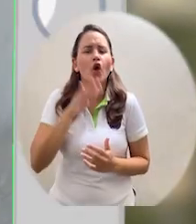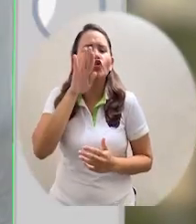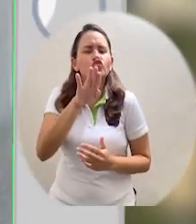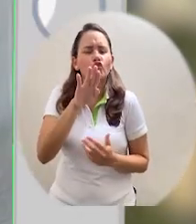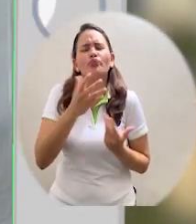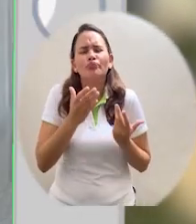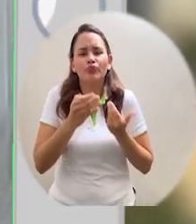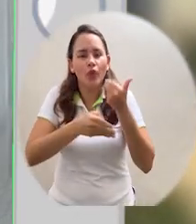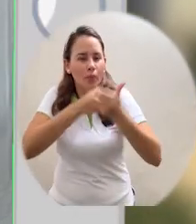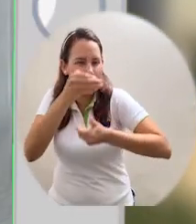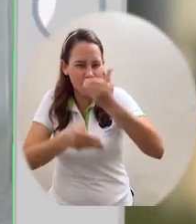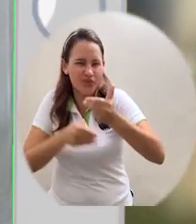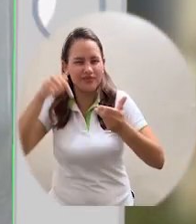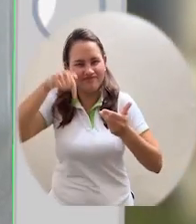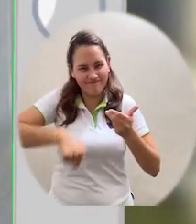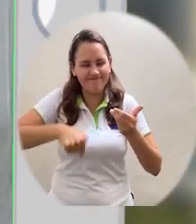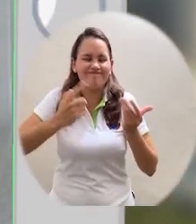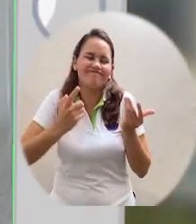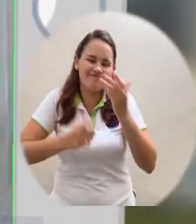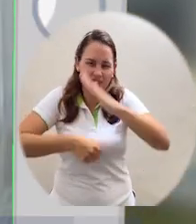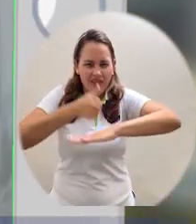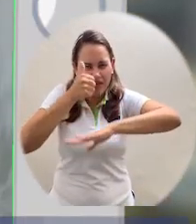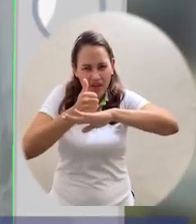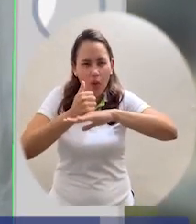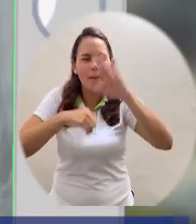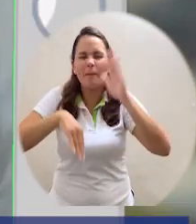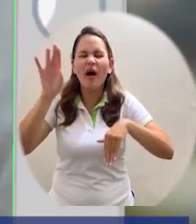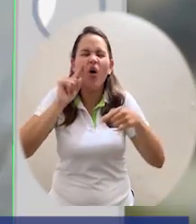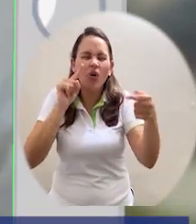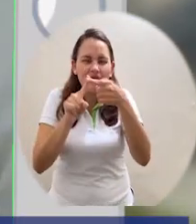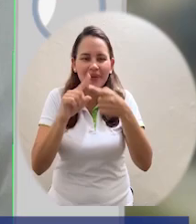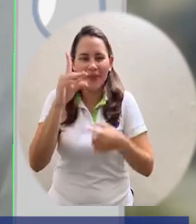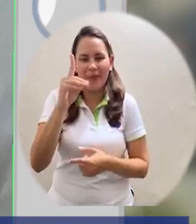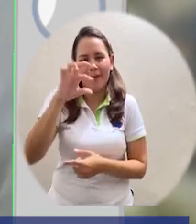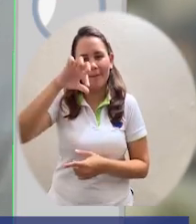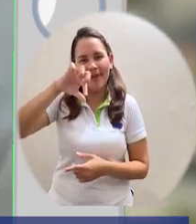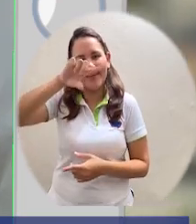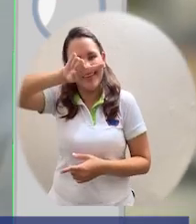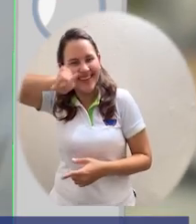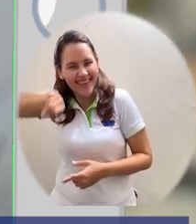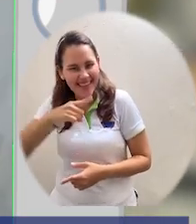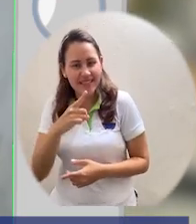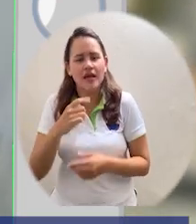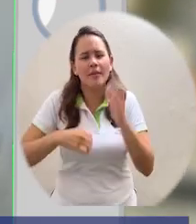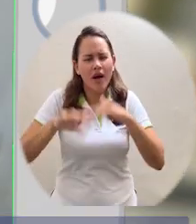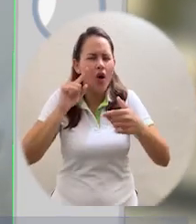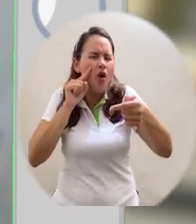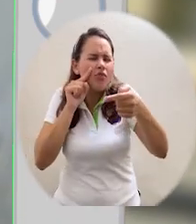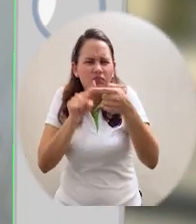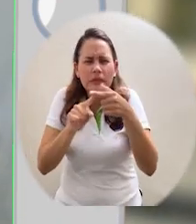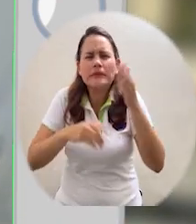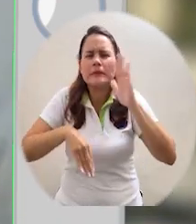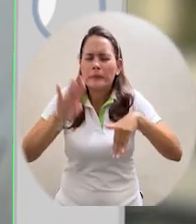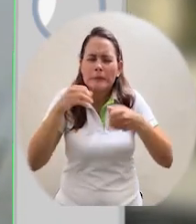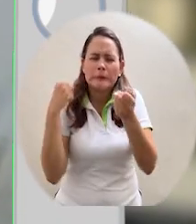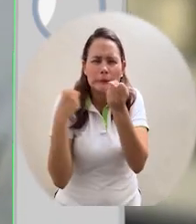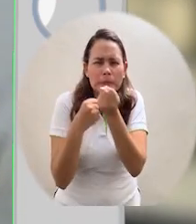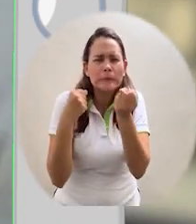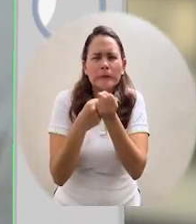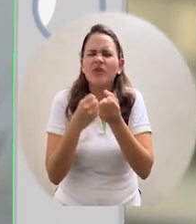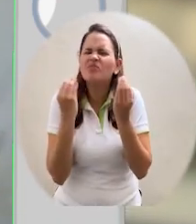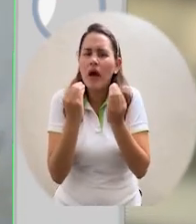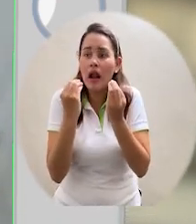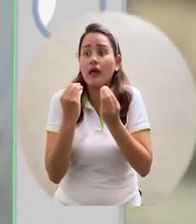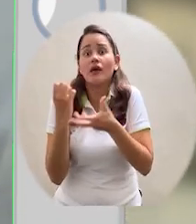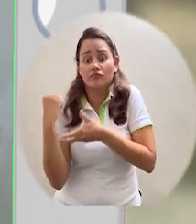acuerdo al proceso que está llevando nuestro rector de agilizar con el DPS los incentivos, también estoy de acuerdo porque